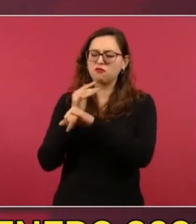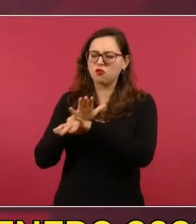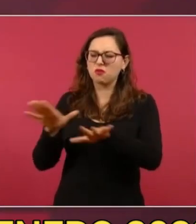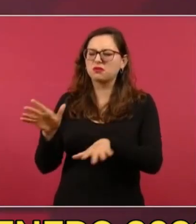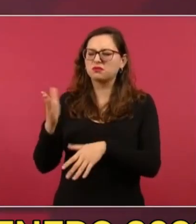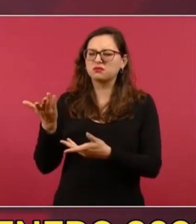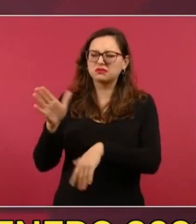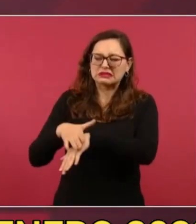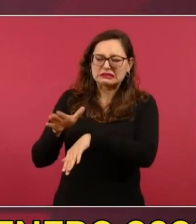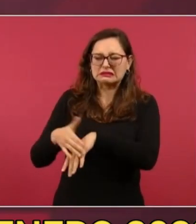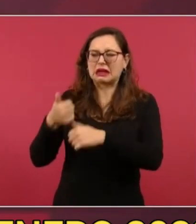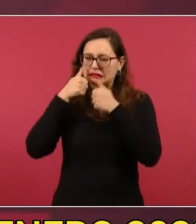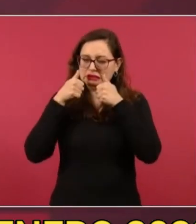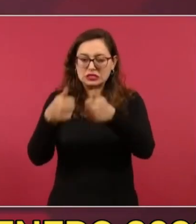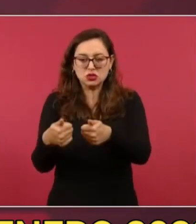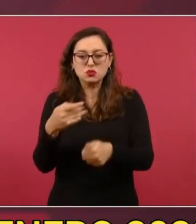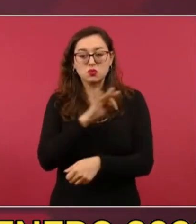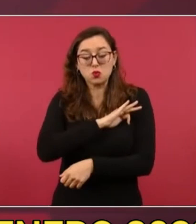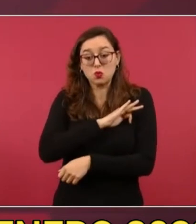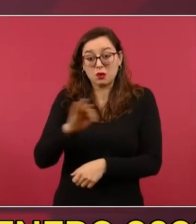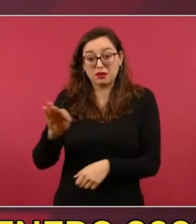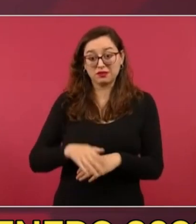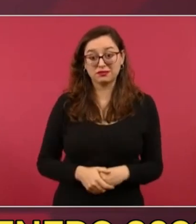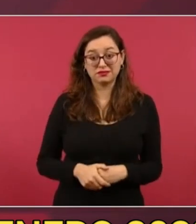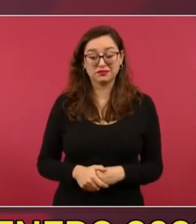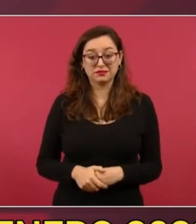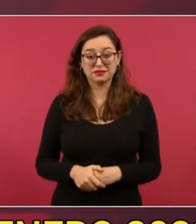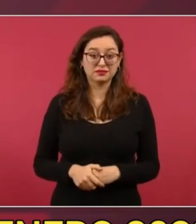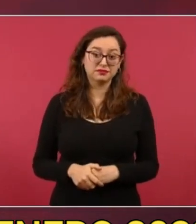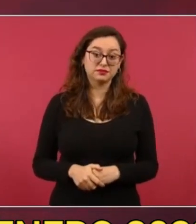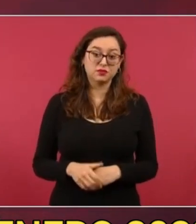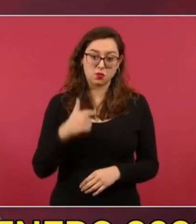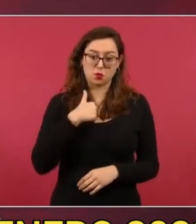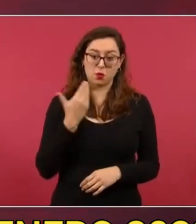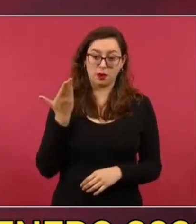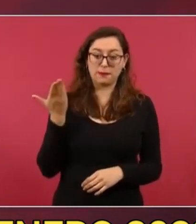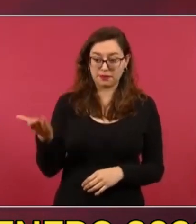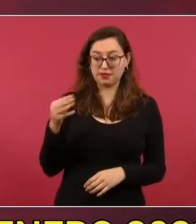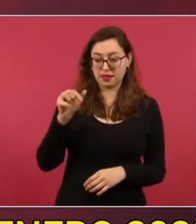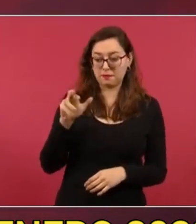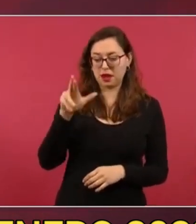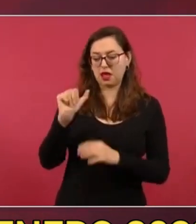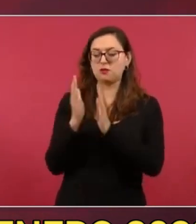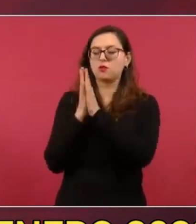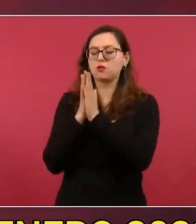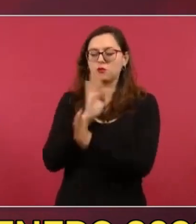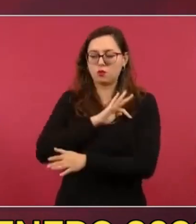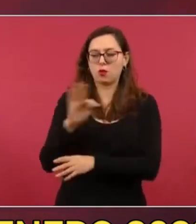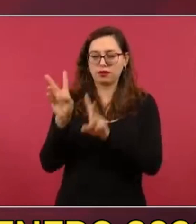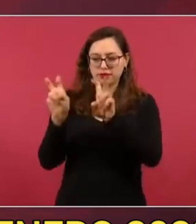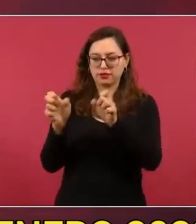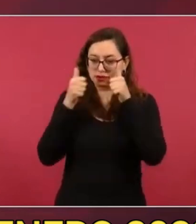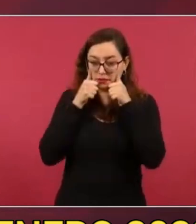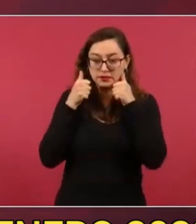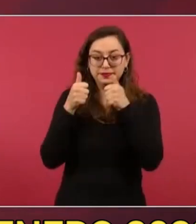ella lo atienda. Sí. Le vamos a solicitar a Mara de que ella vea